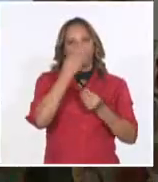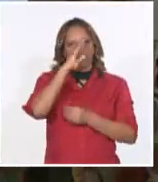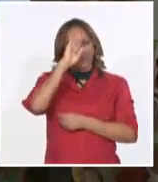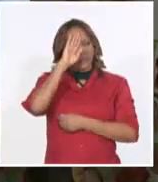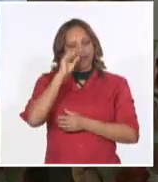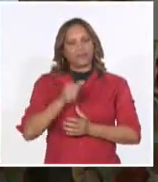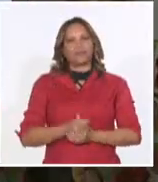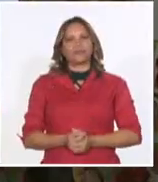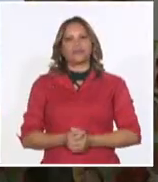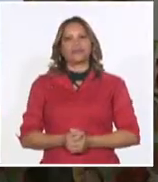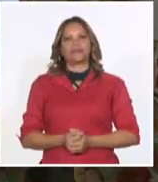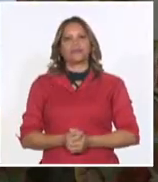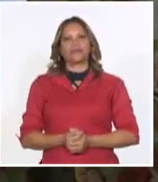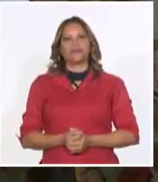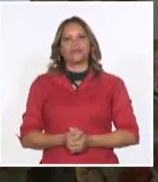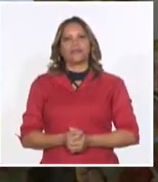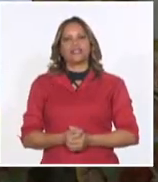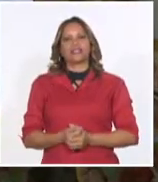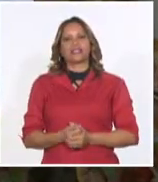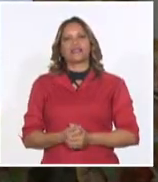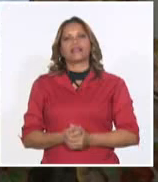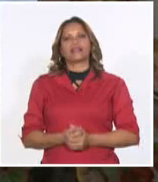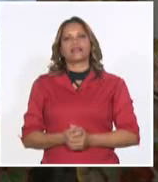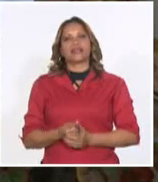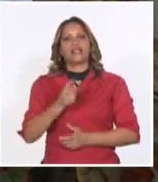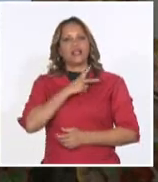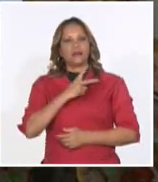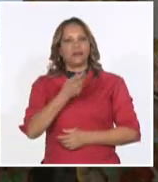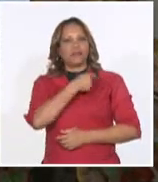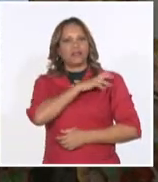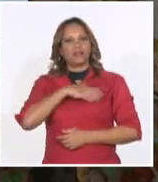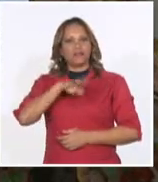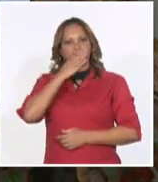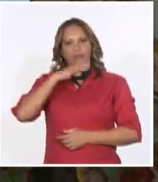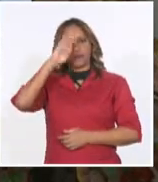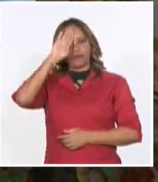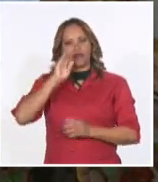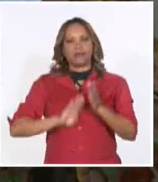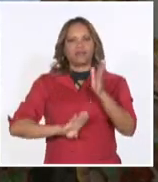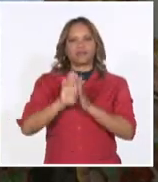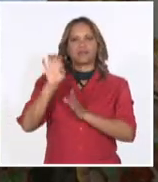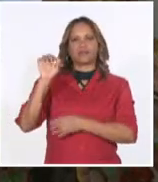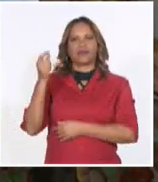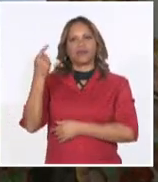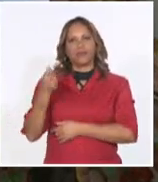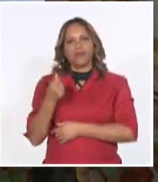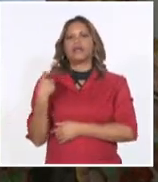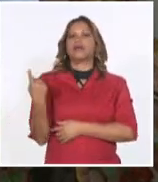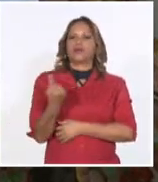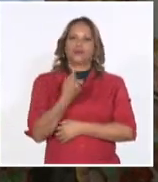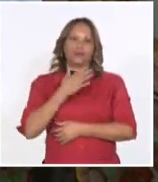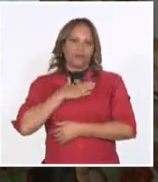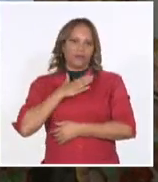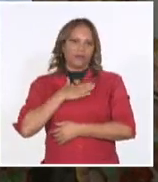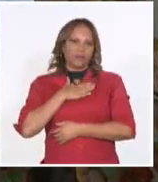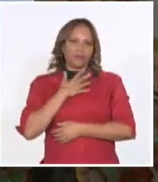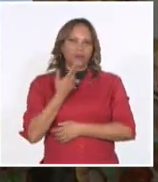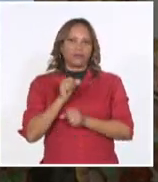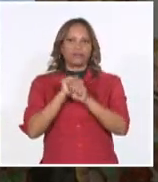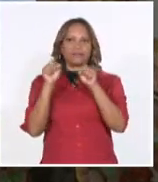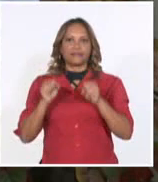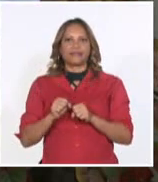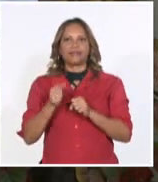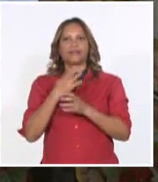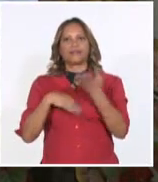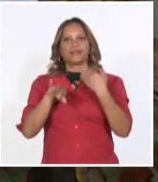cubano. Sumándonos a la voluntad del país de recuperar la economía y avanzar, nosotros en nuestro sistema del Ministerio